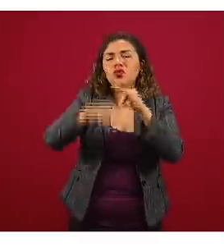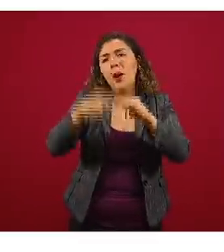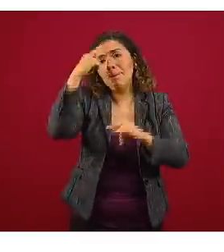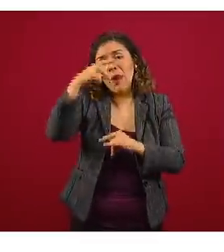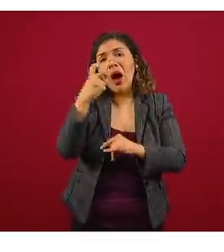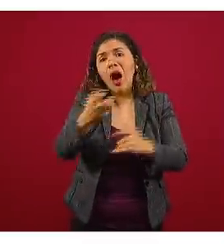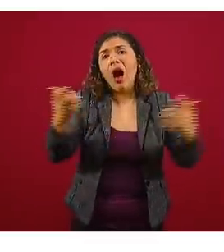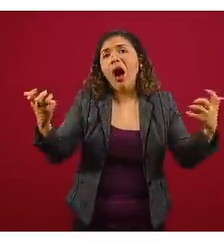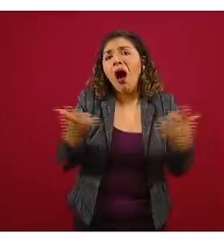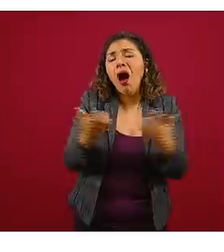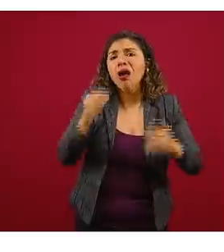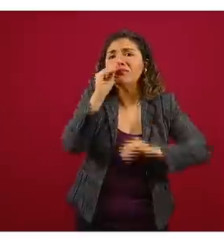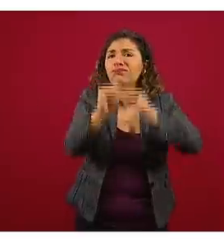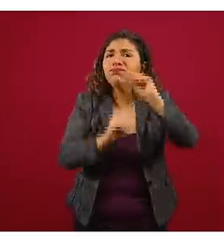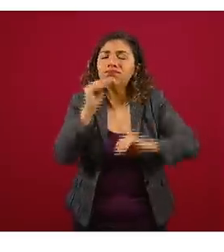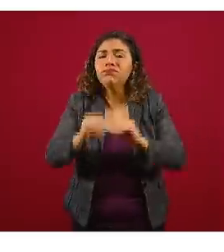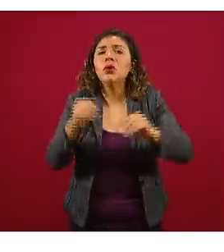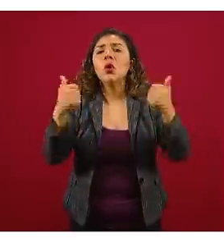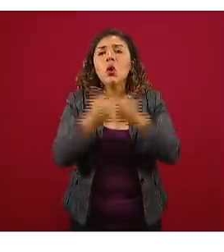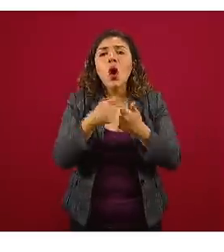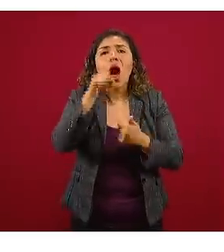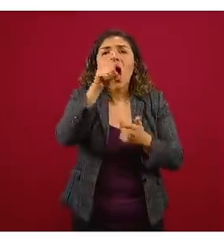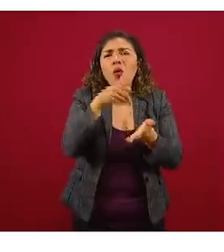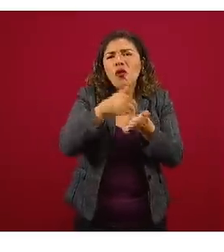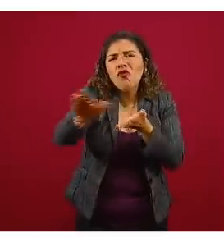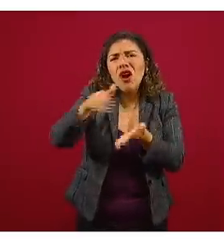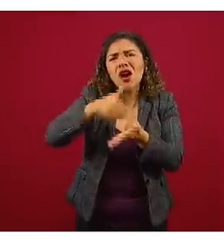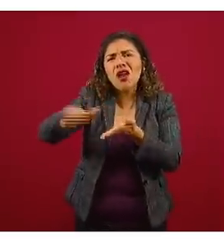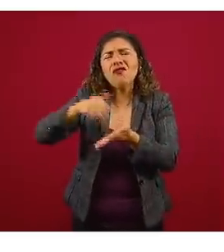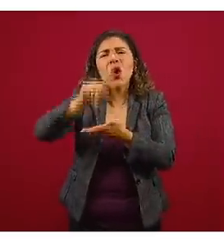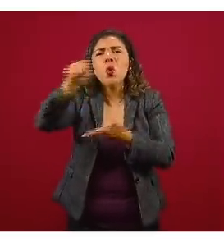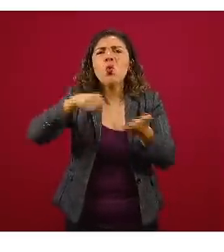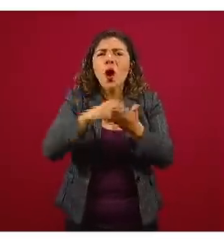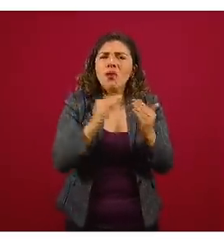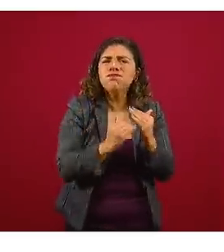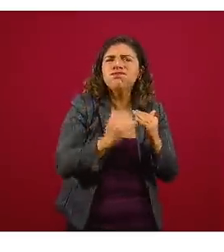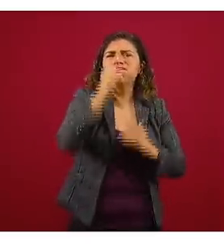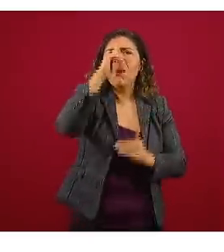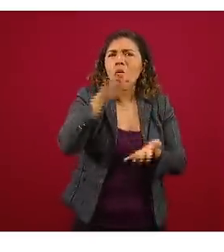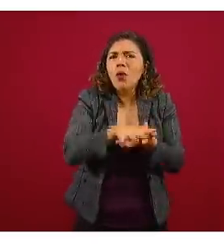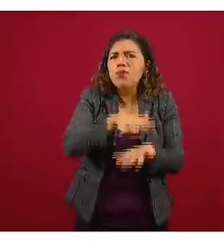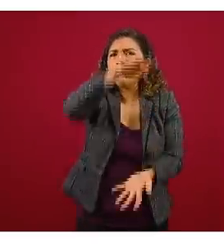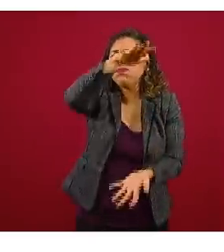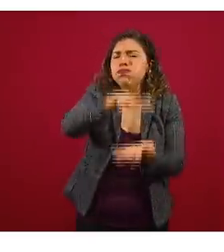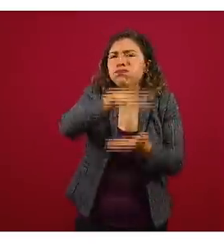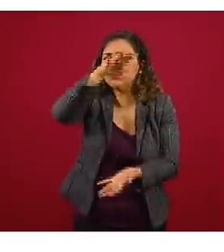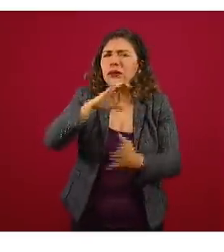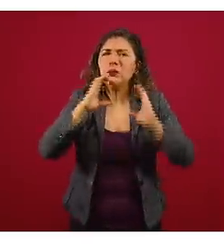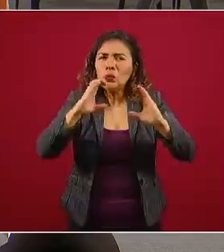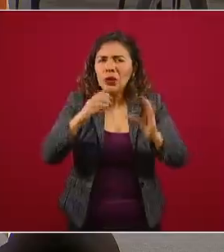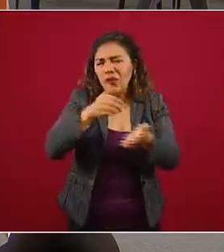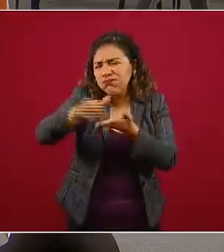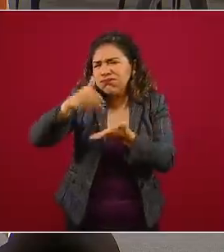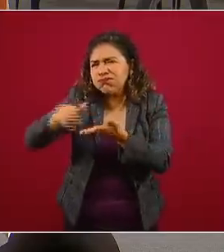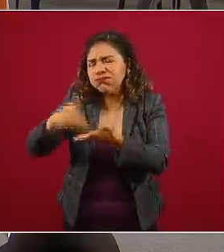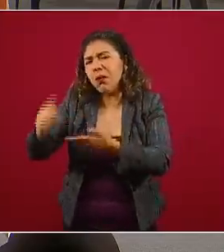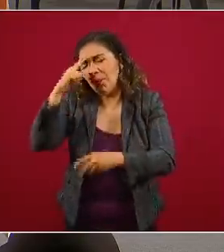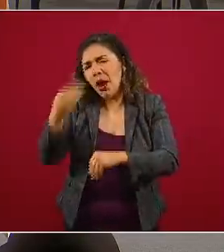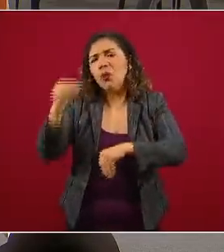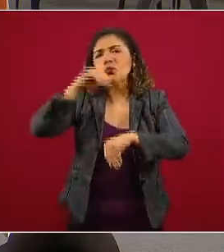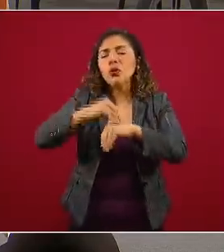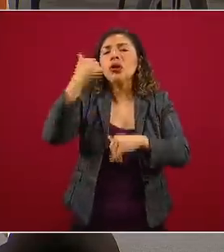lograr desalojar el agua de las zonas inundadas y restablecer el servicio de agua potable y nuestros compañeros